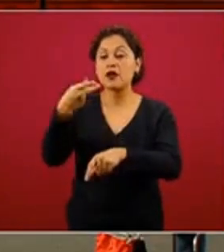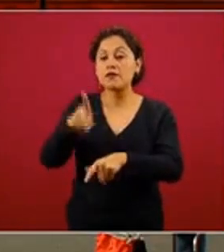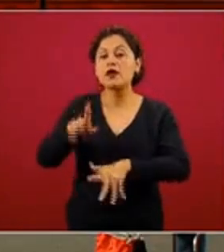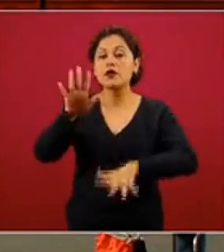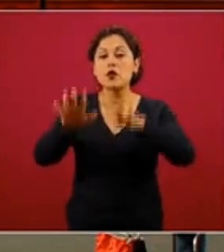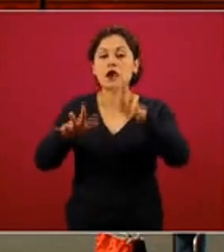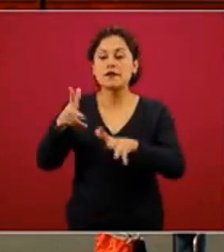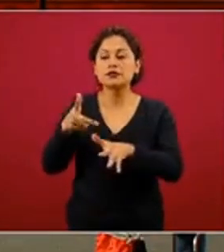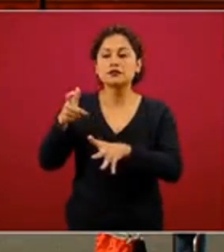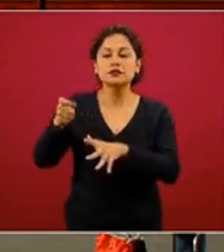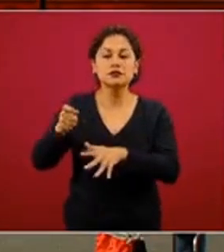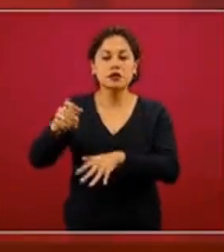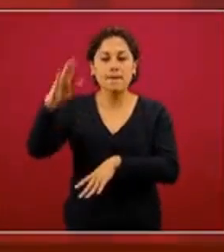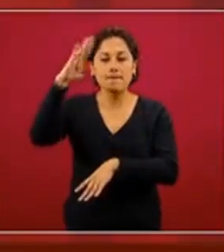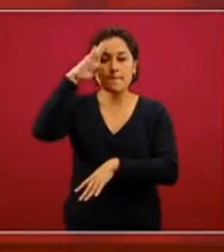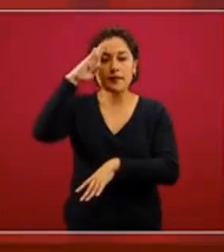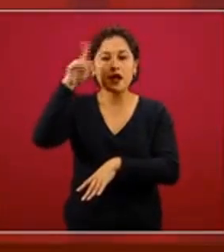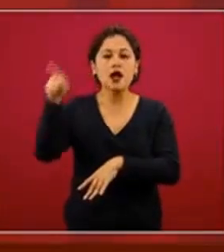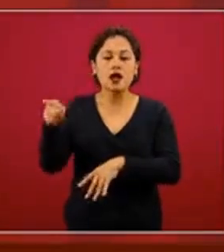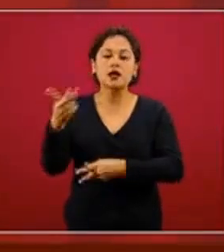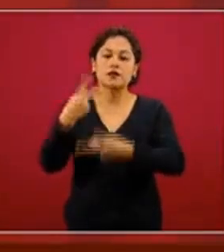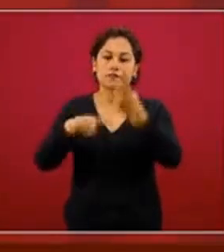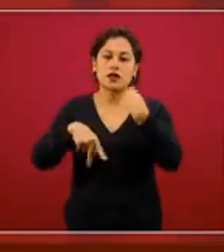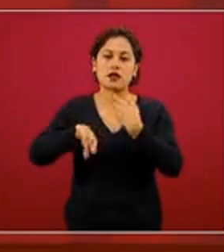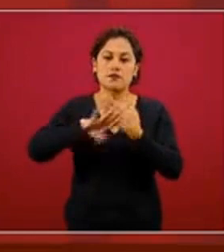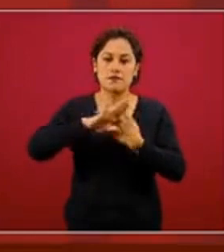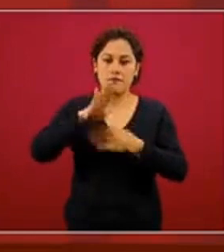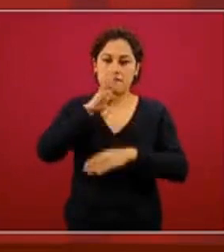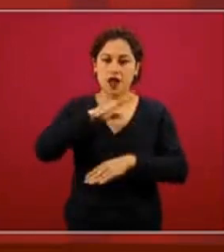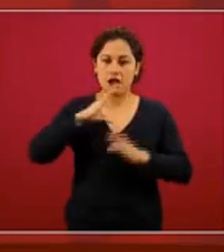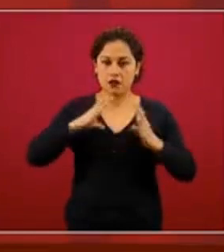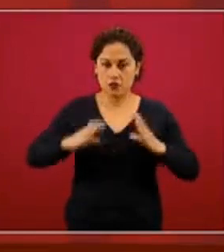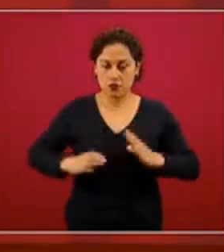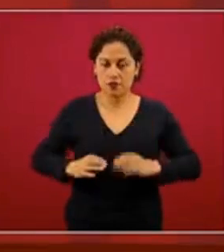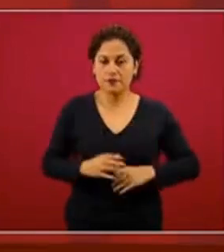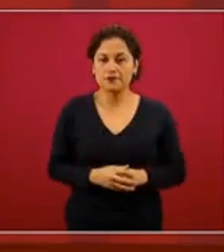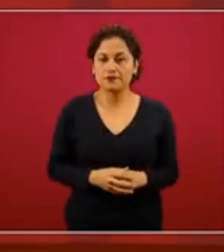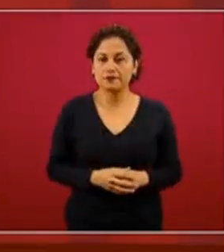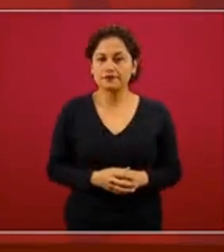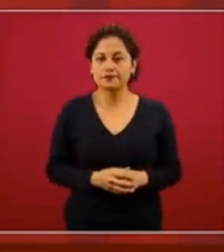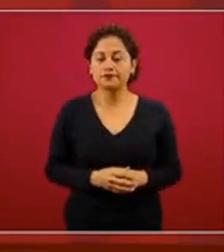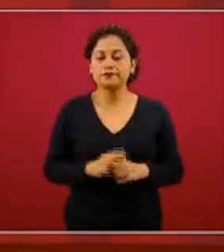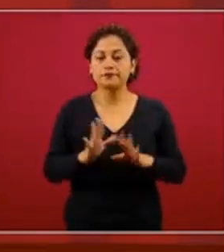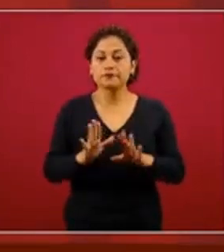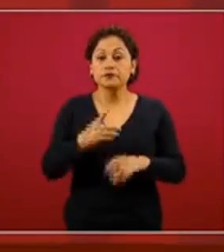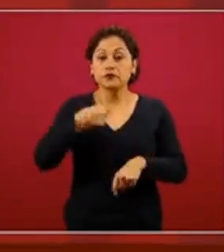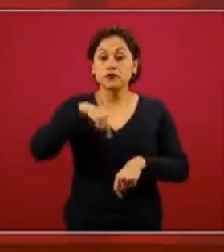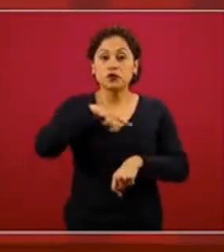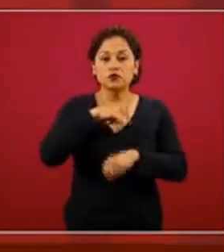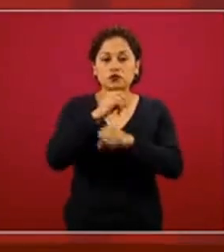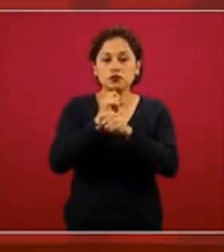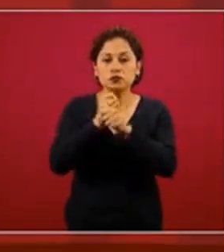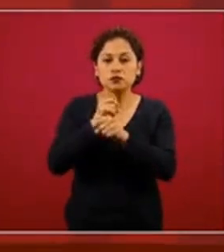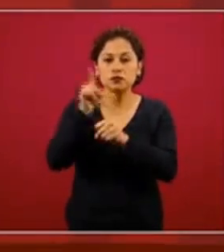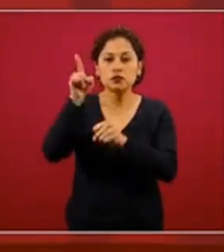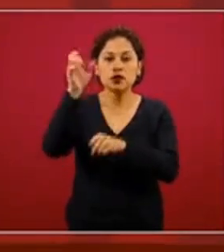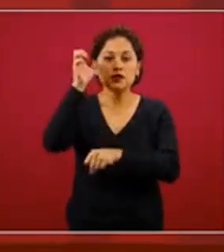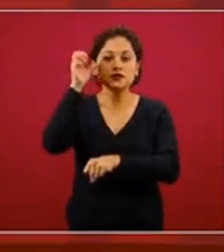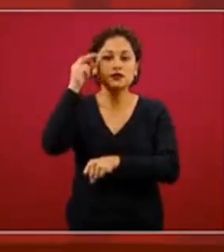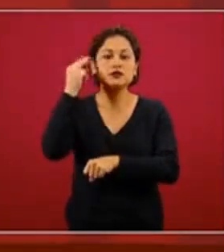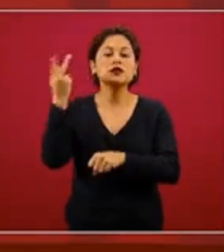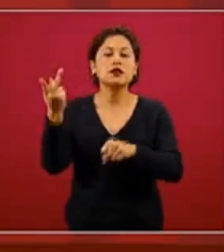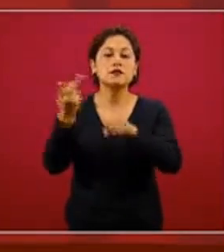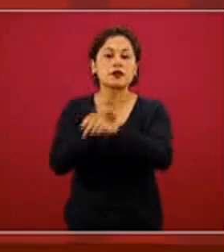sus efectos. Aquí en un principio, analizando los casos de China, se les ponía dosis altas